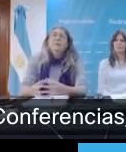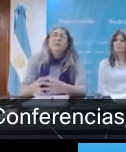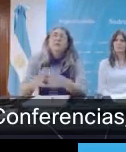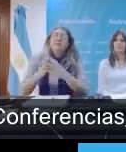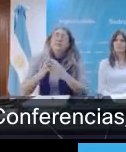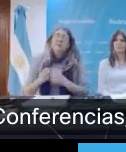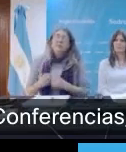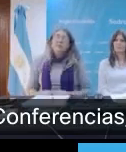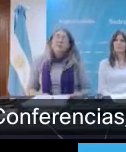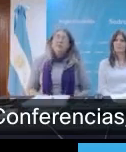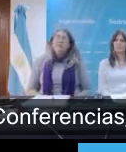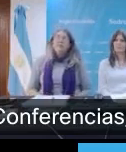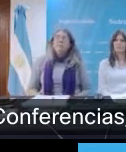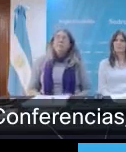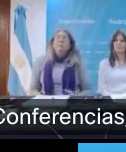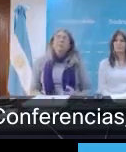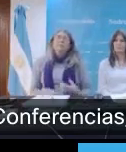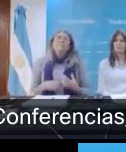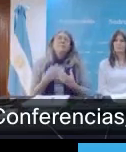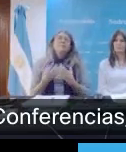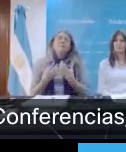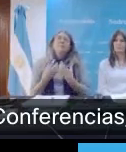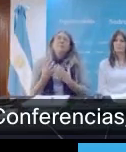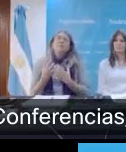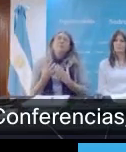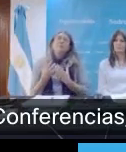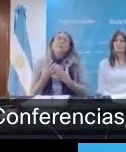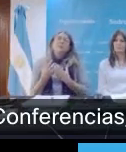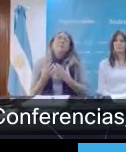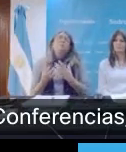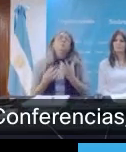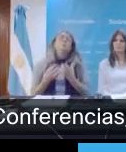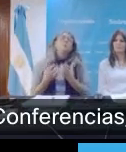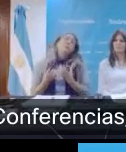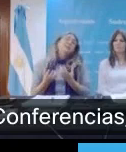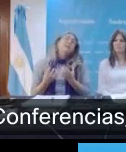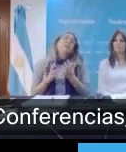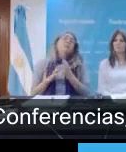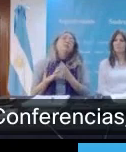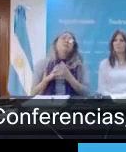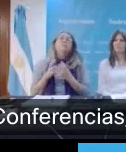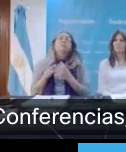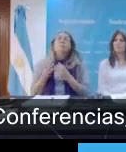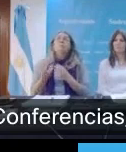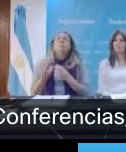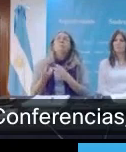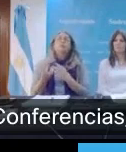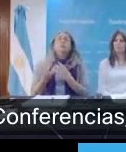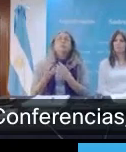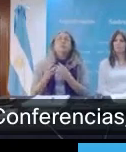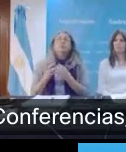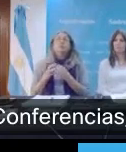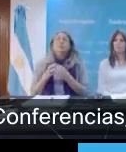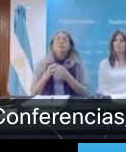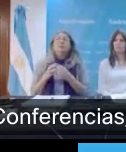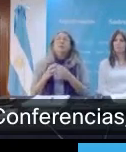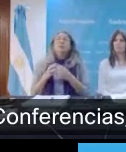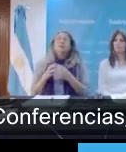Estas cuestiones hacen que se piense de un modo diferente un consumo u otro